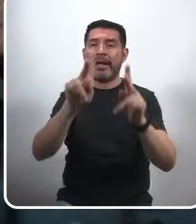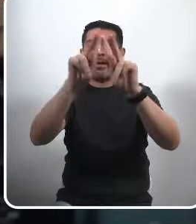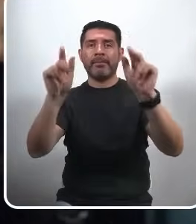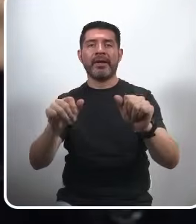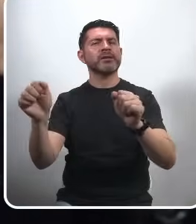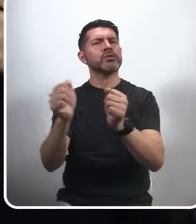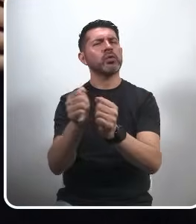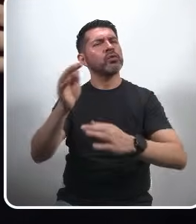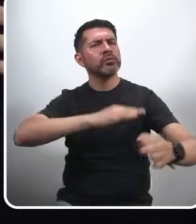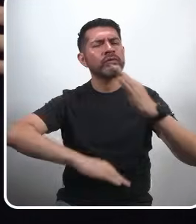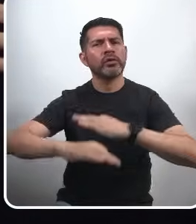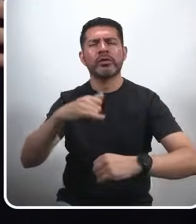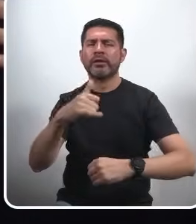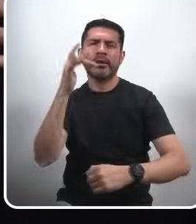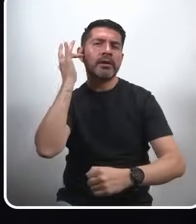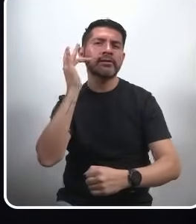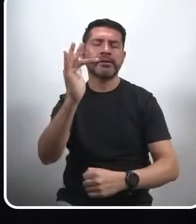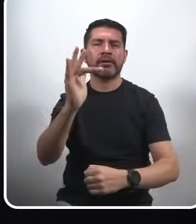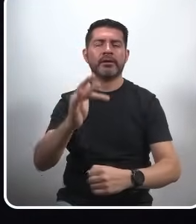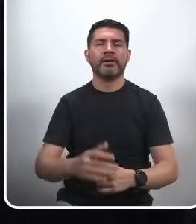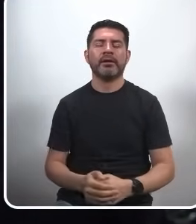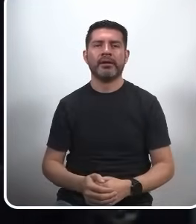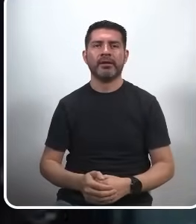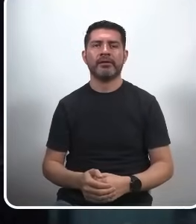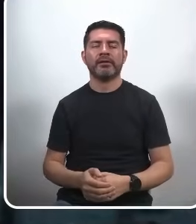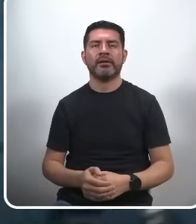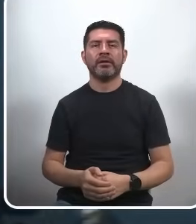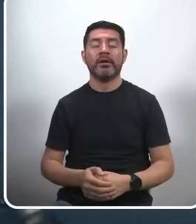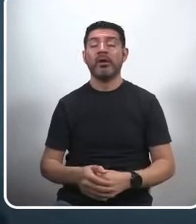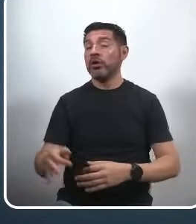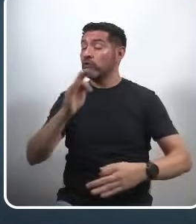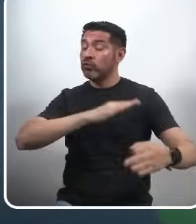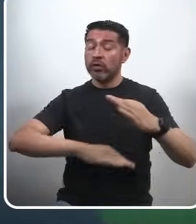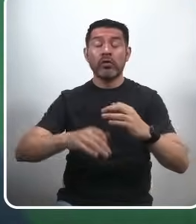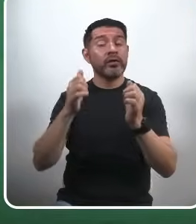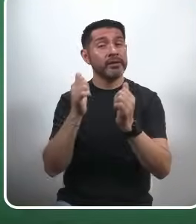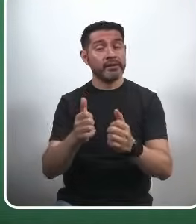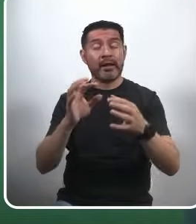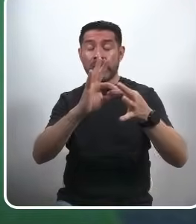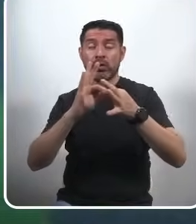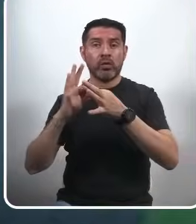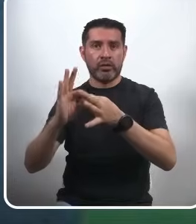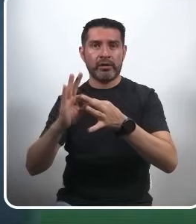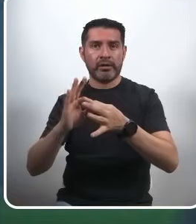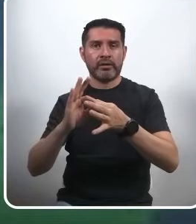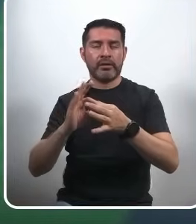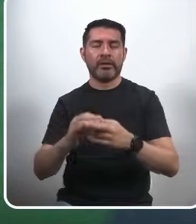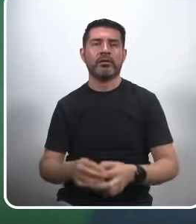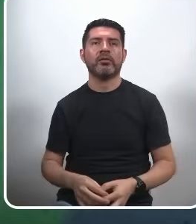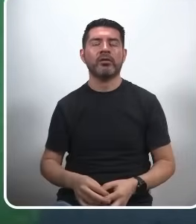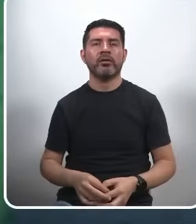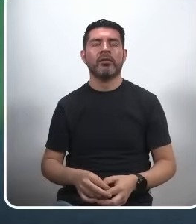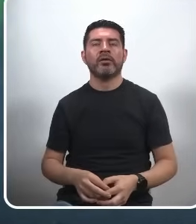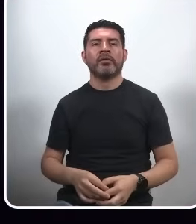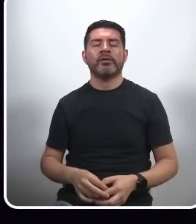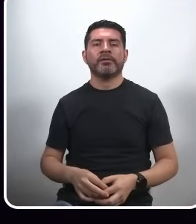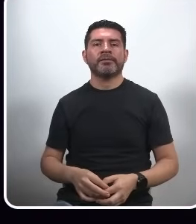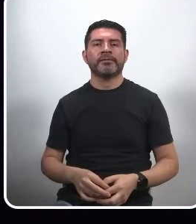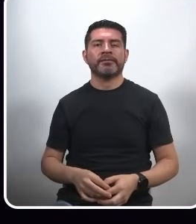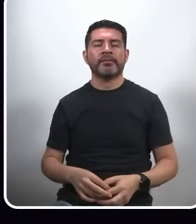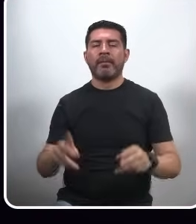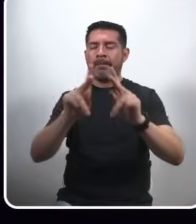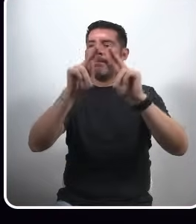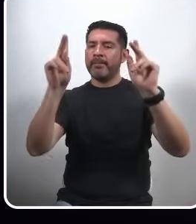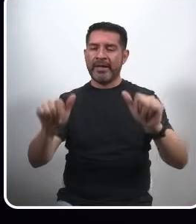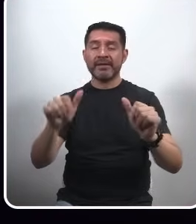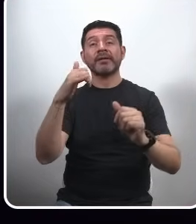la santidad. Pausa ahí. ¿Ve cómo está conectado el buscar santidad y paz con todos? O